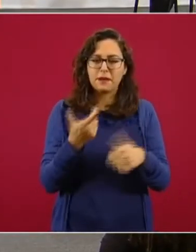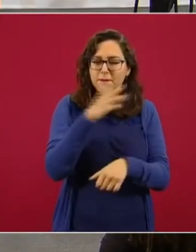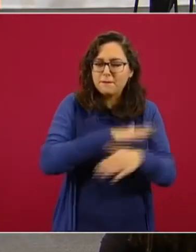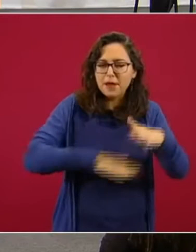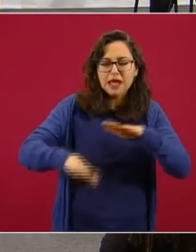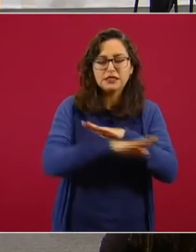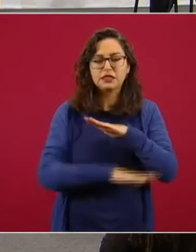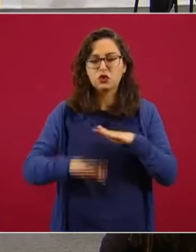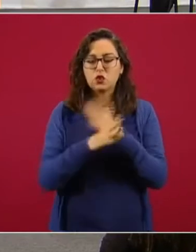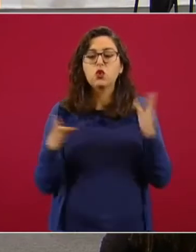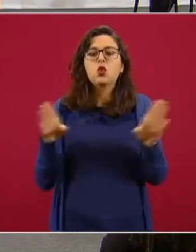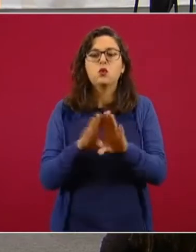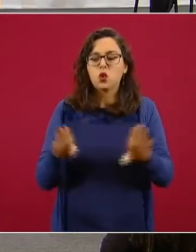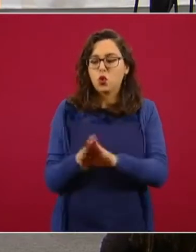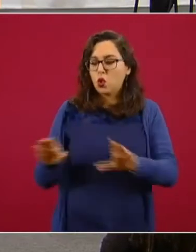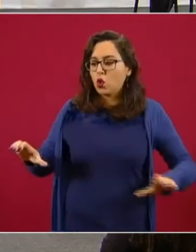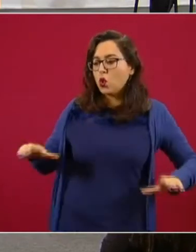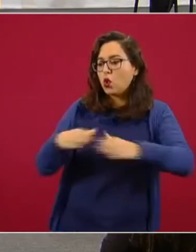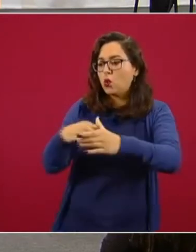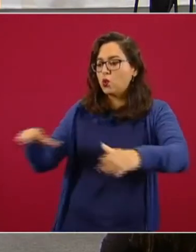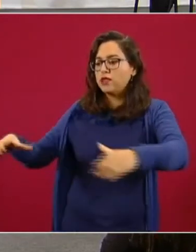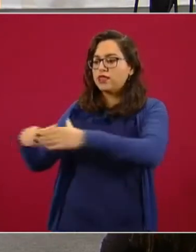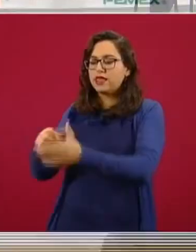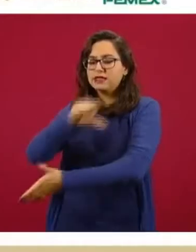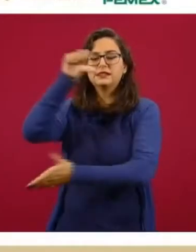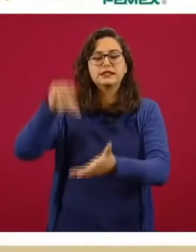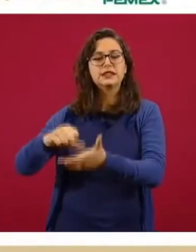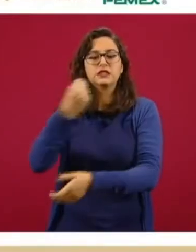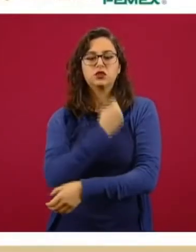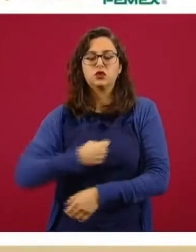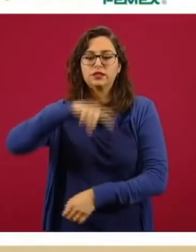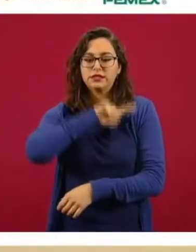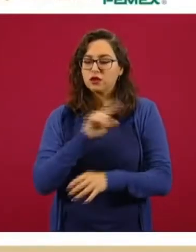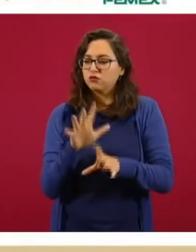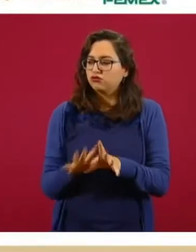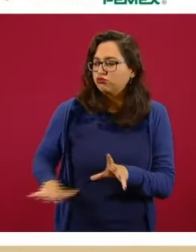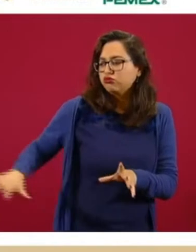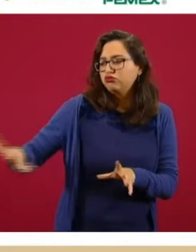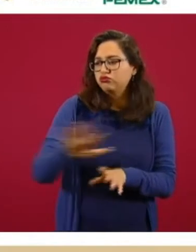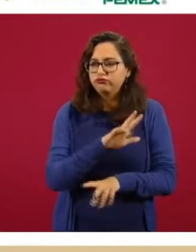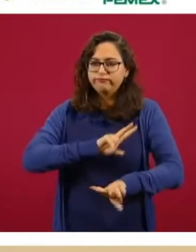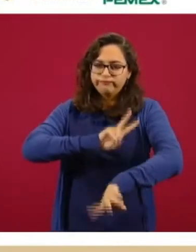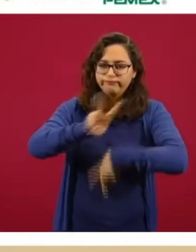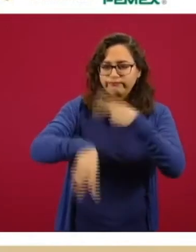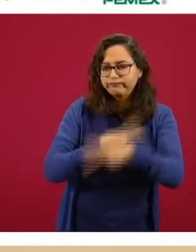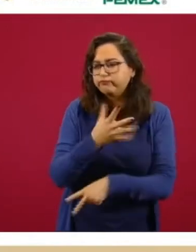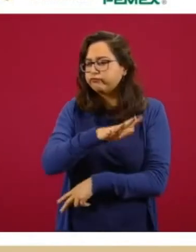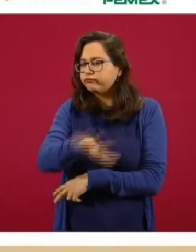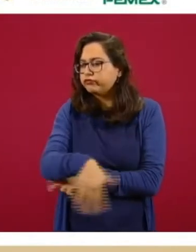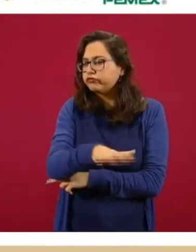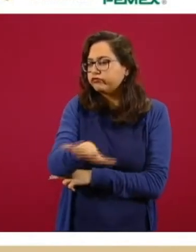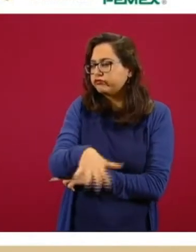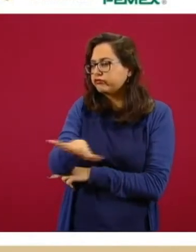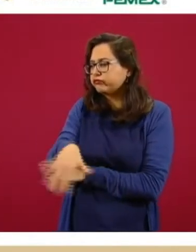brigadas comunitarias y los centros de salud comunitarios. Tenemos un enfoque territorial en el que interesa hacer un barrido